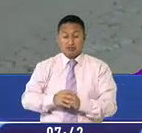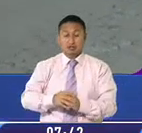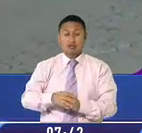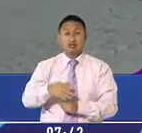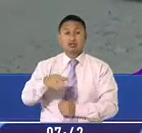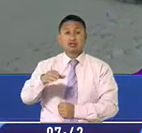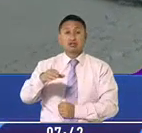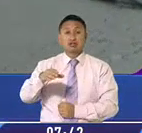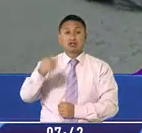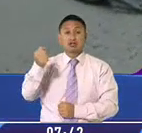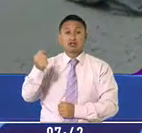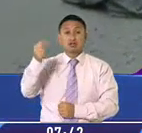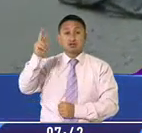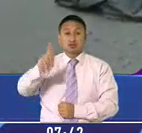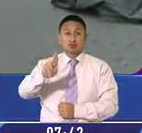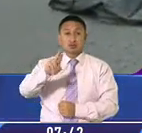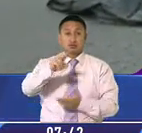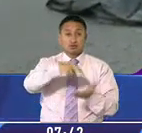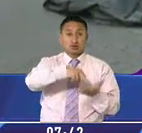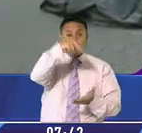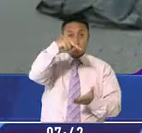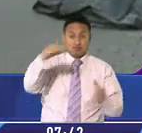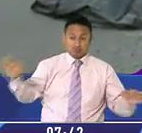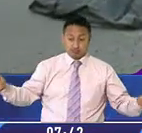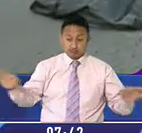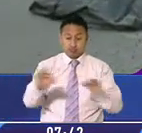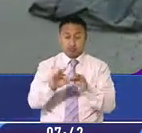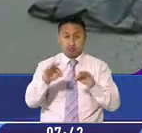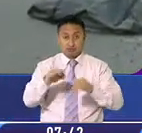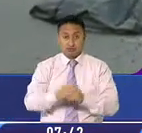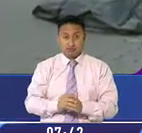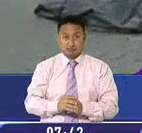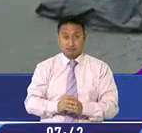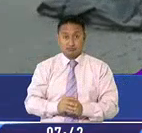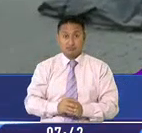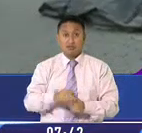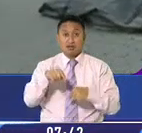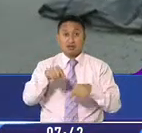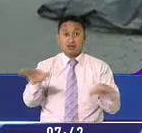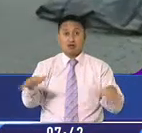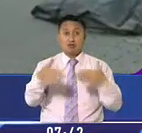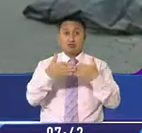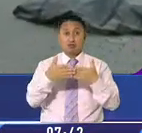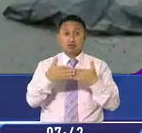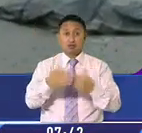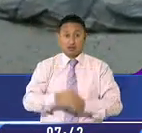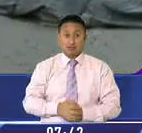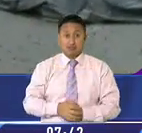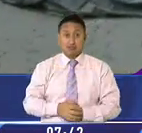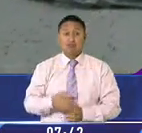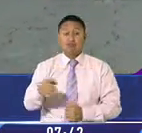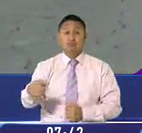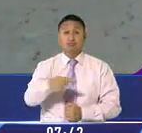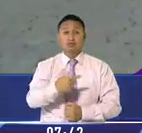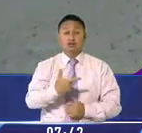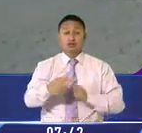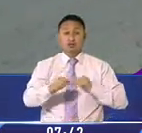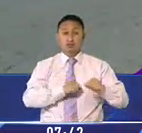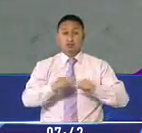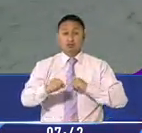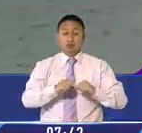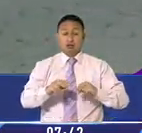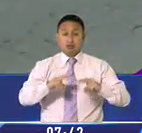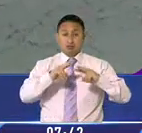el sector sur con el norte, también con el centro, está completamente cerrada mientras duren estas labores